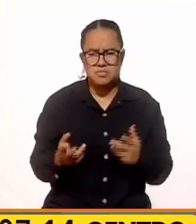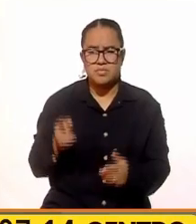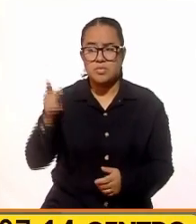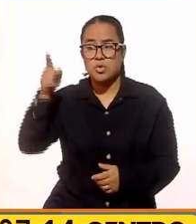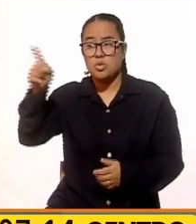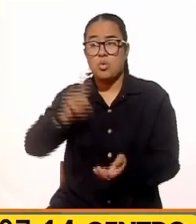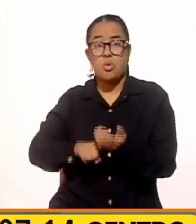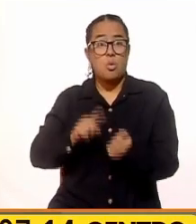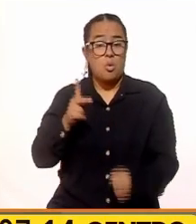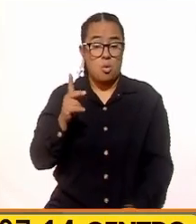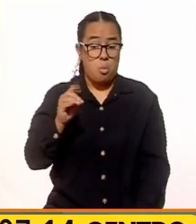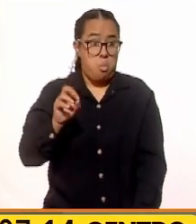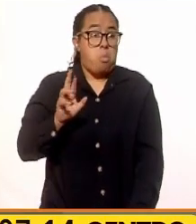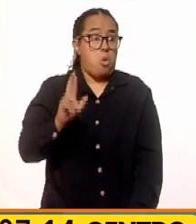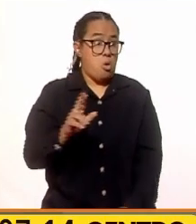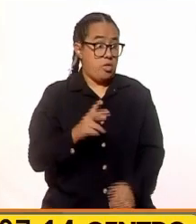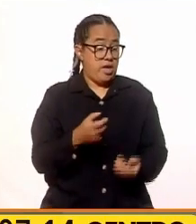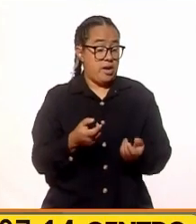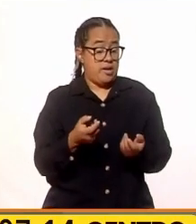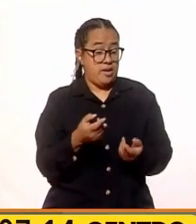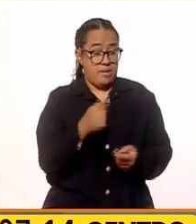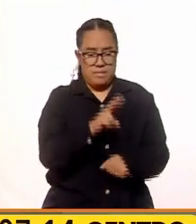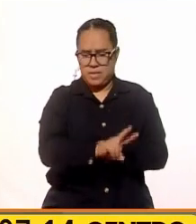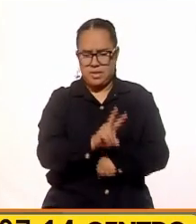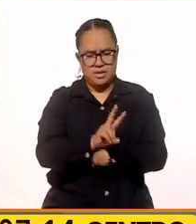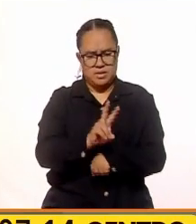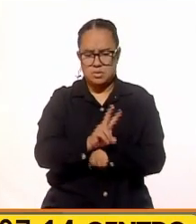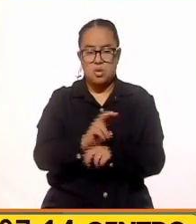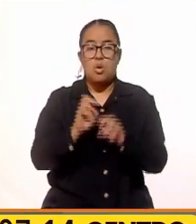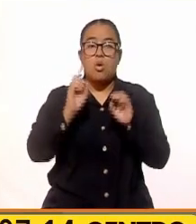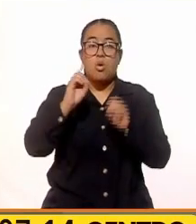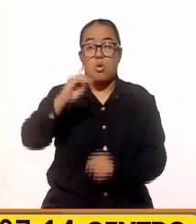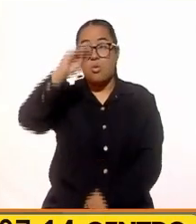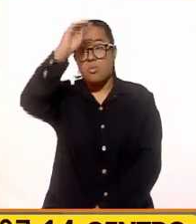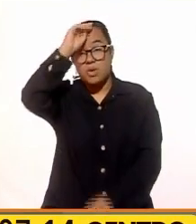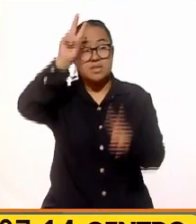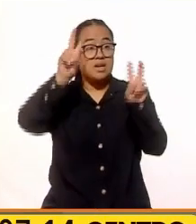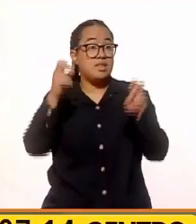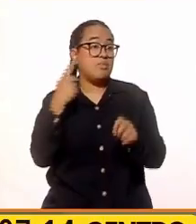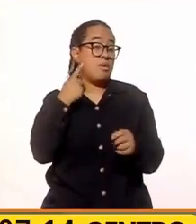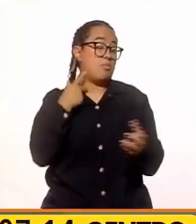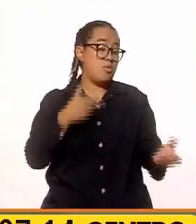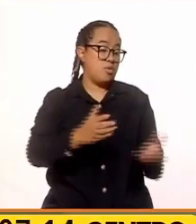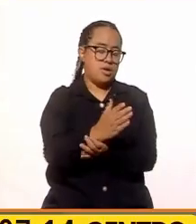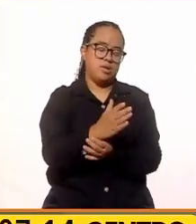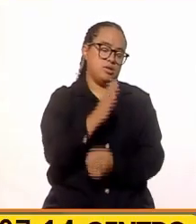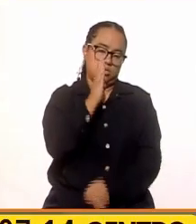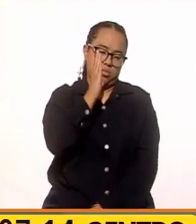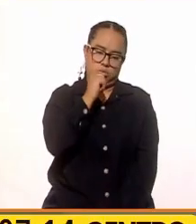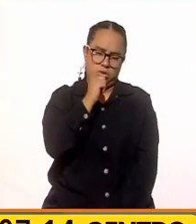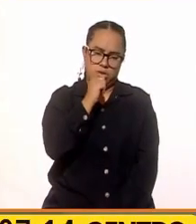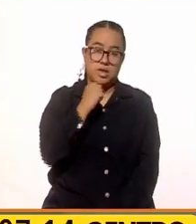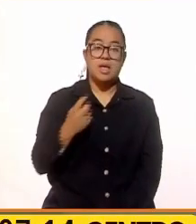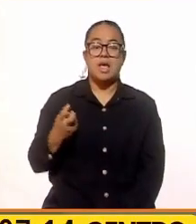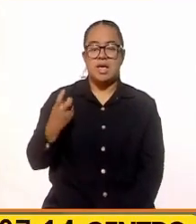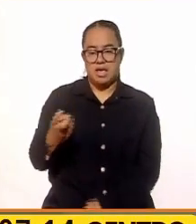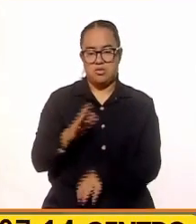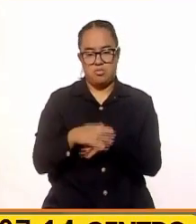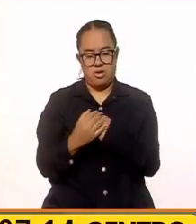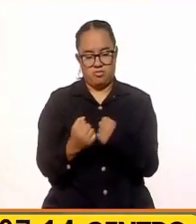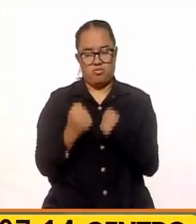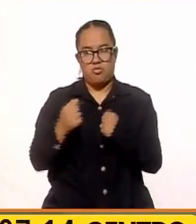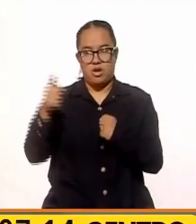en Venezuela y también no pareciera tener una opción política, lo que hace aún más grave el ataque que se ha dado y